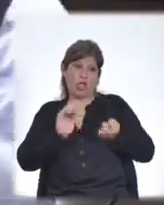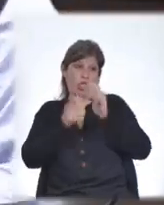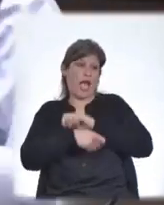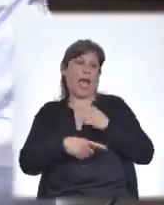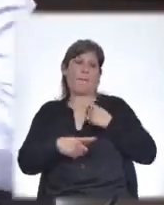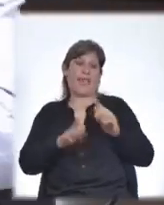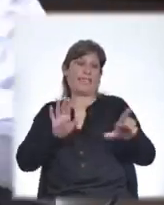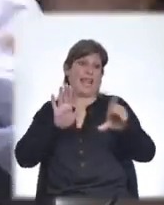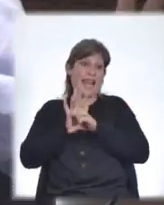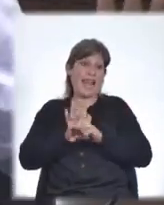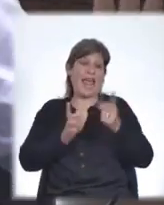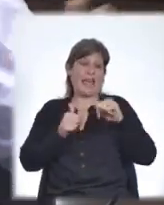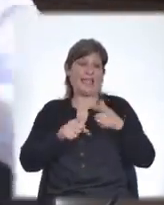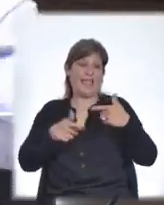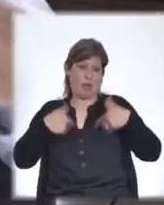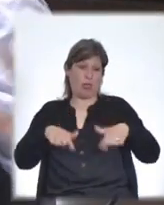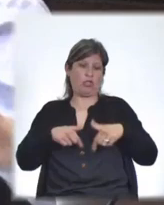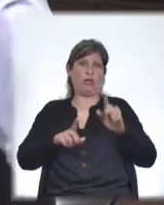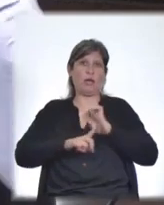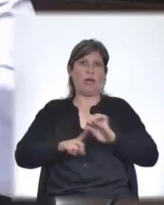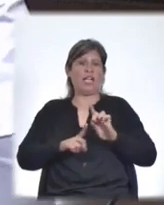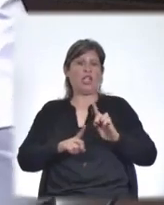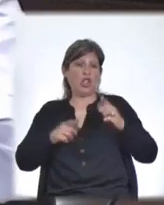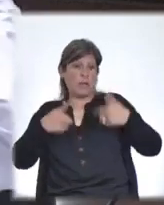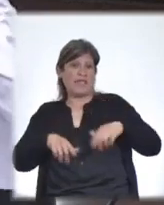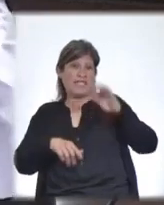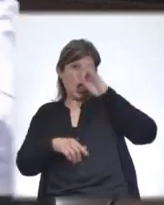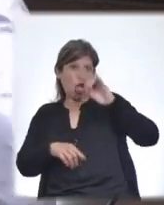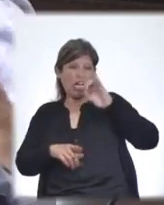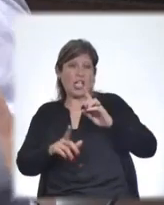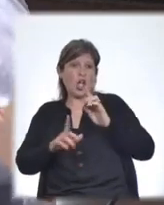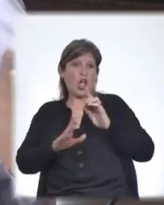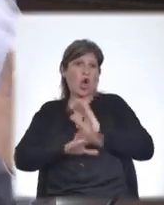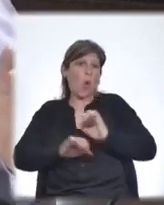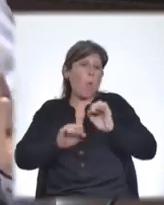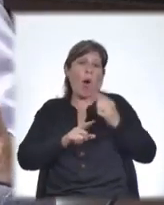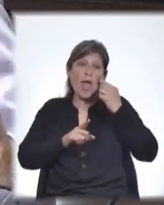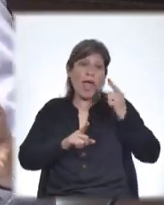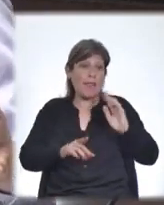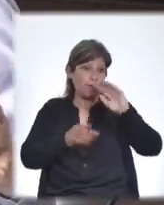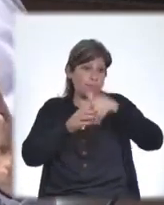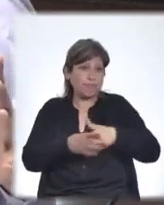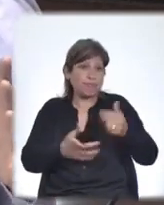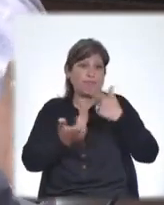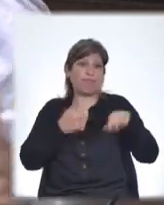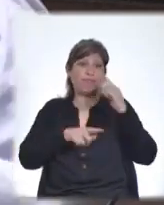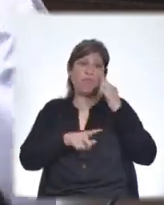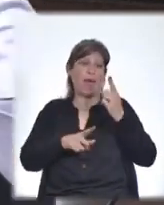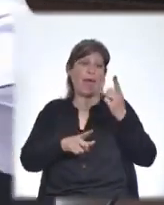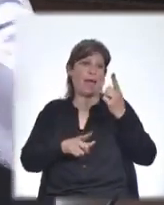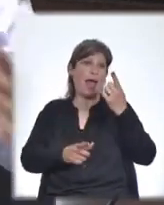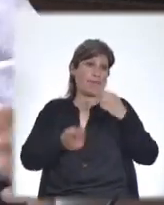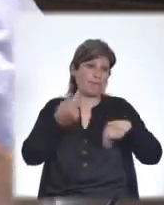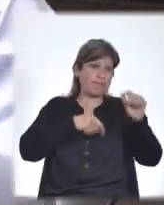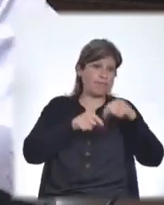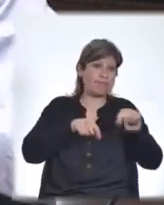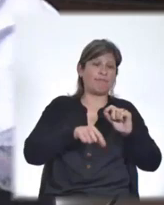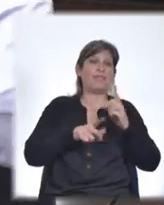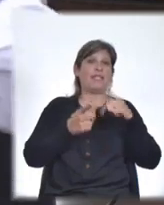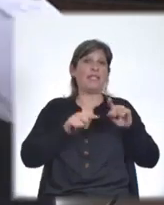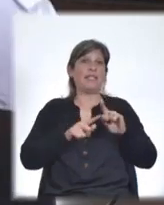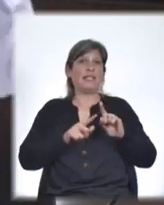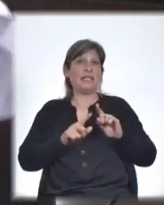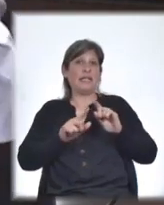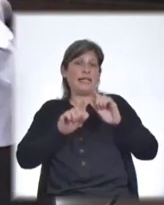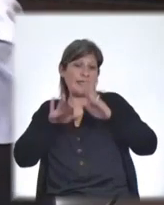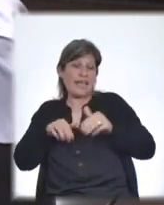municipal, con lo cual el Ministerio de Ganadería no tiene facultad para poder administrar el abasto de frutas y verduras que va a estar en la UAM. Se quedarán